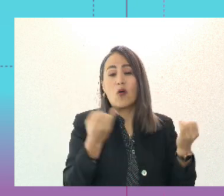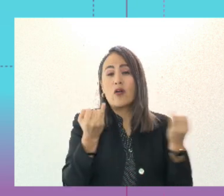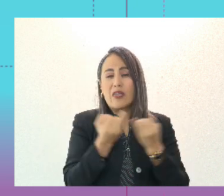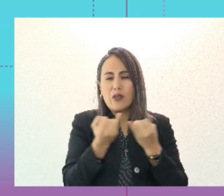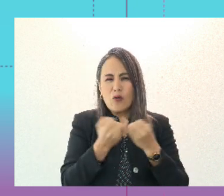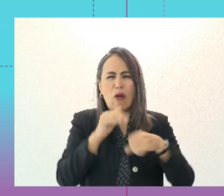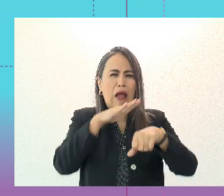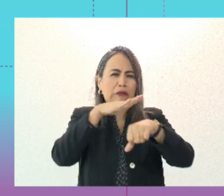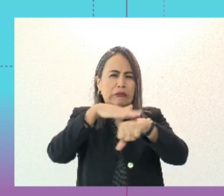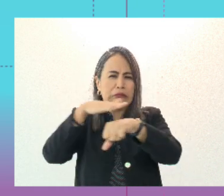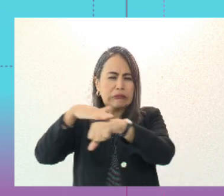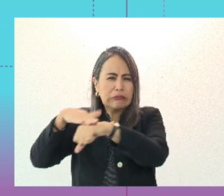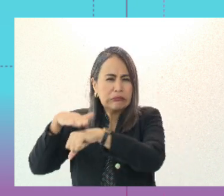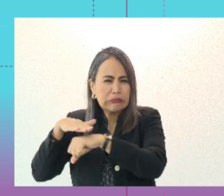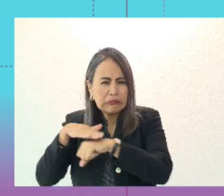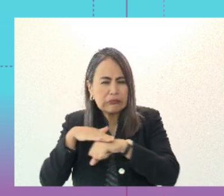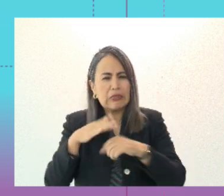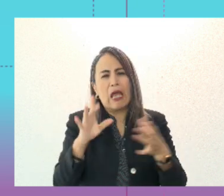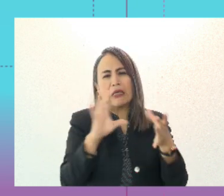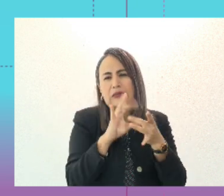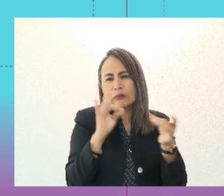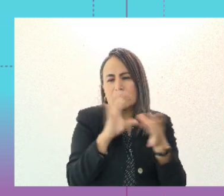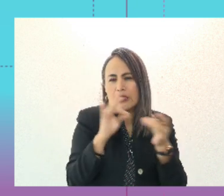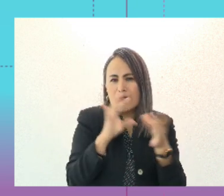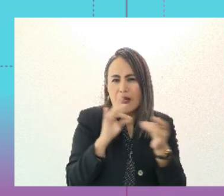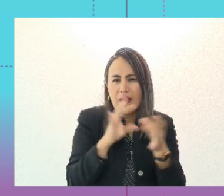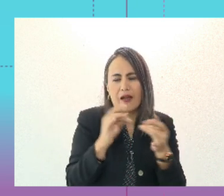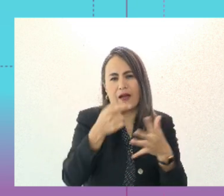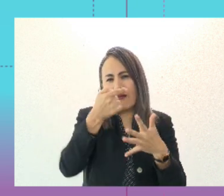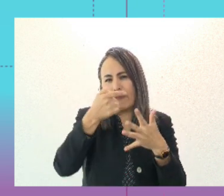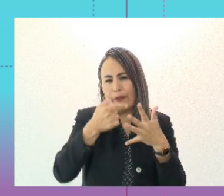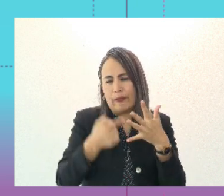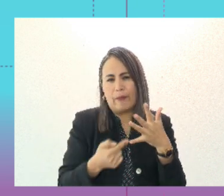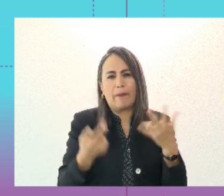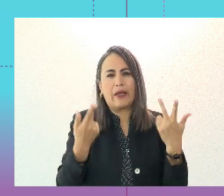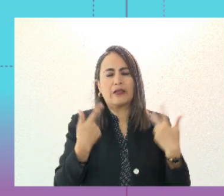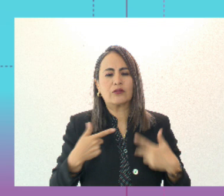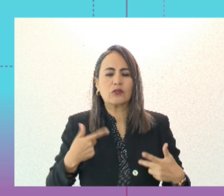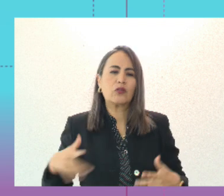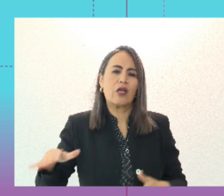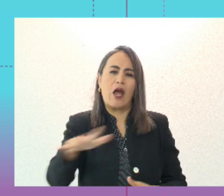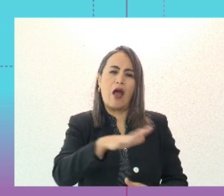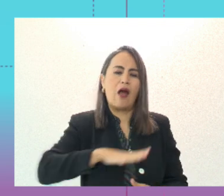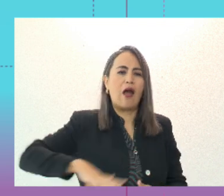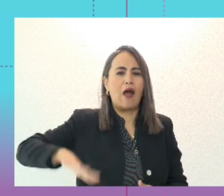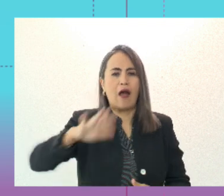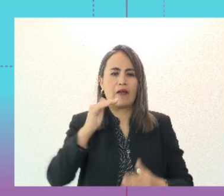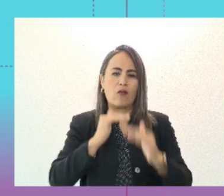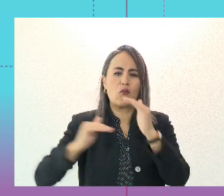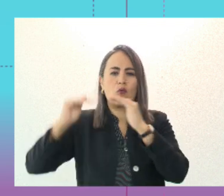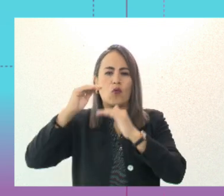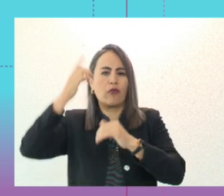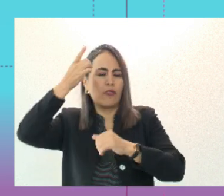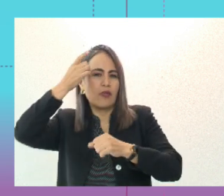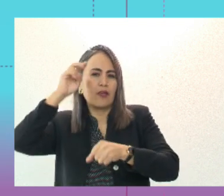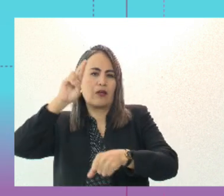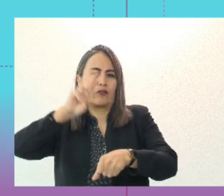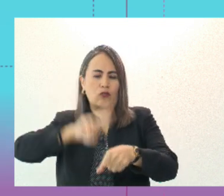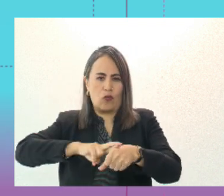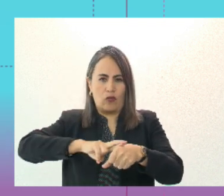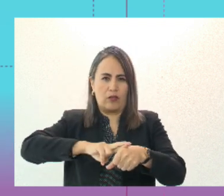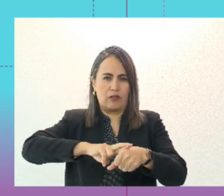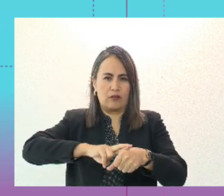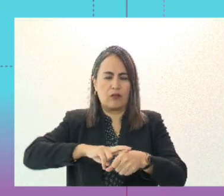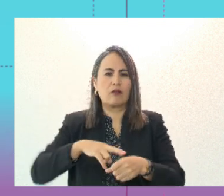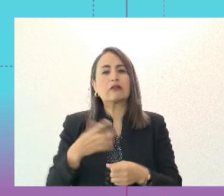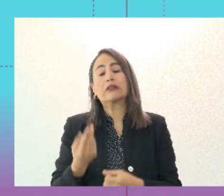que resaltar, en el sentido de que hay que sensibilizar a los directivos con respecto al